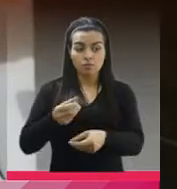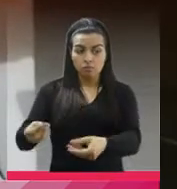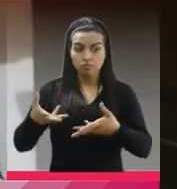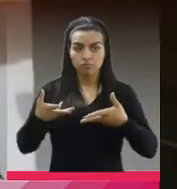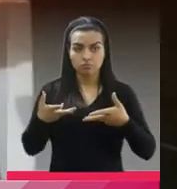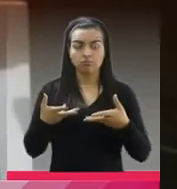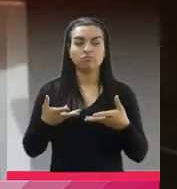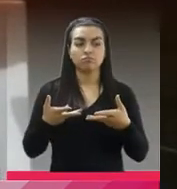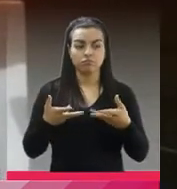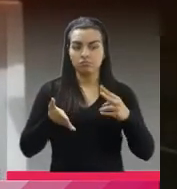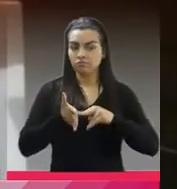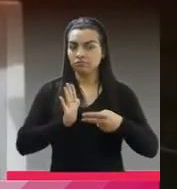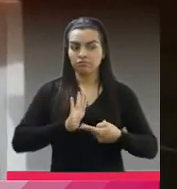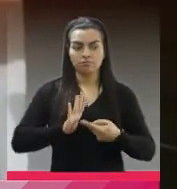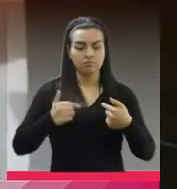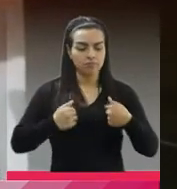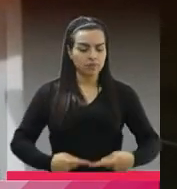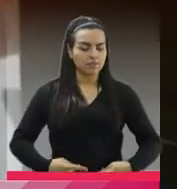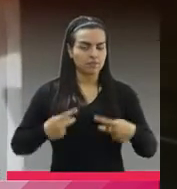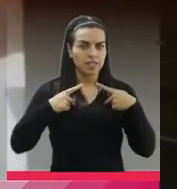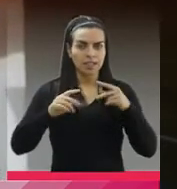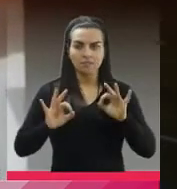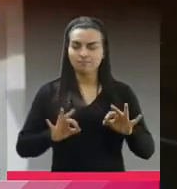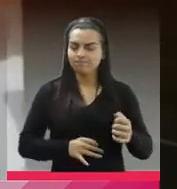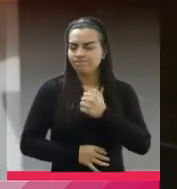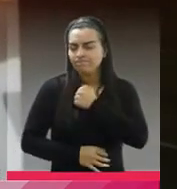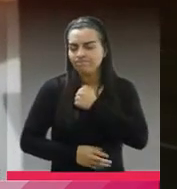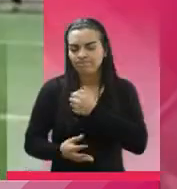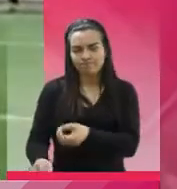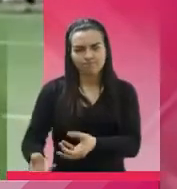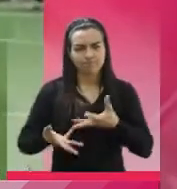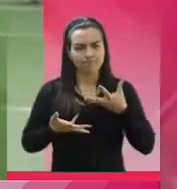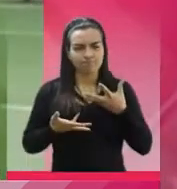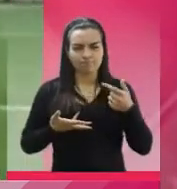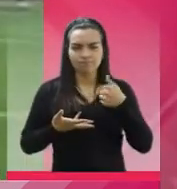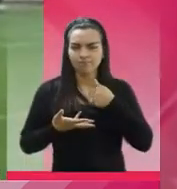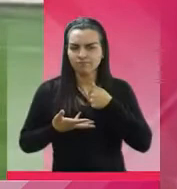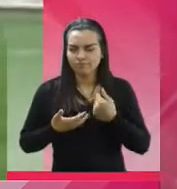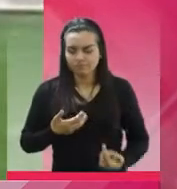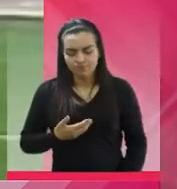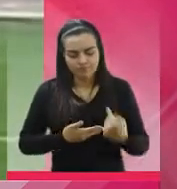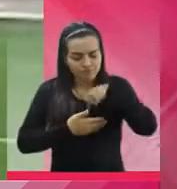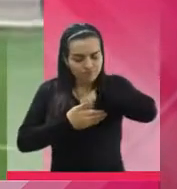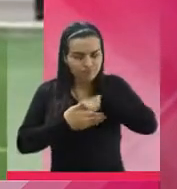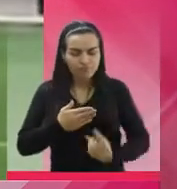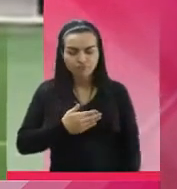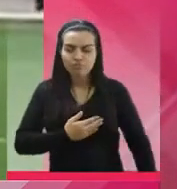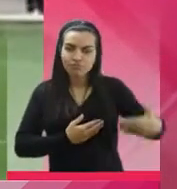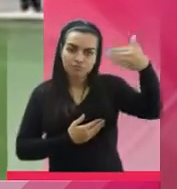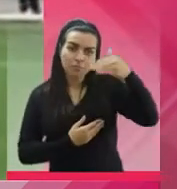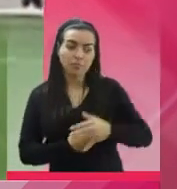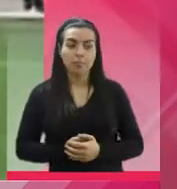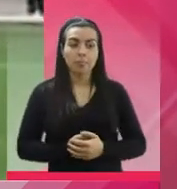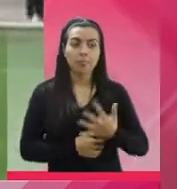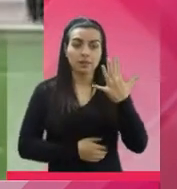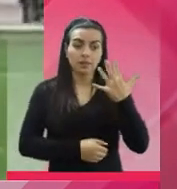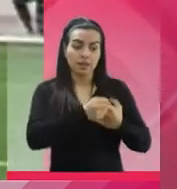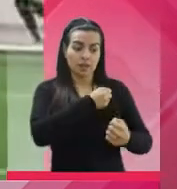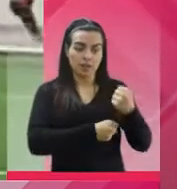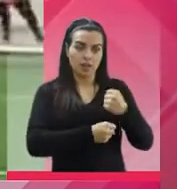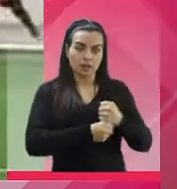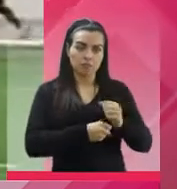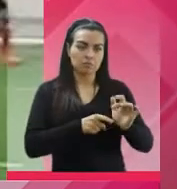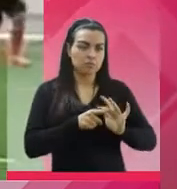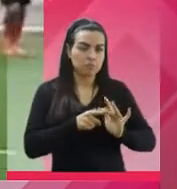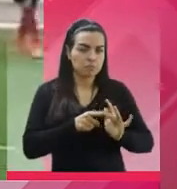todo en mi vida. Es una pasión que llevo desde muy pequeño. Hace 5 años comenzó en el fútbol para ciegos y con él un sentido